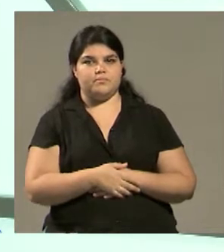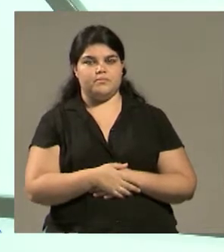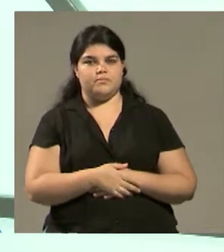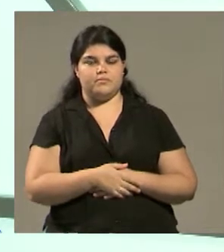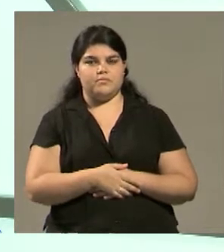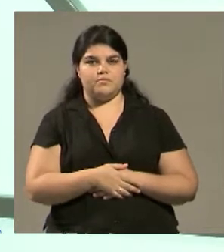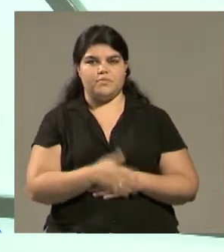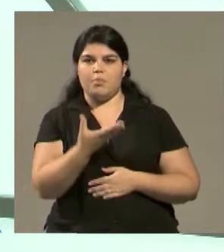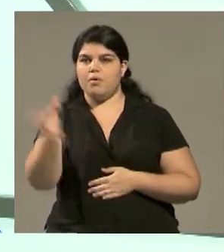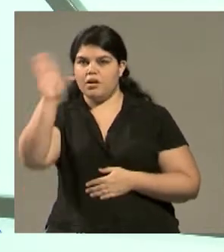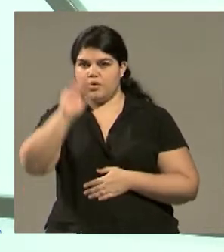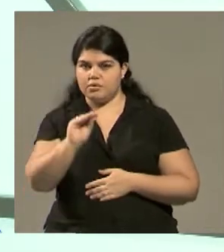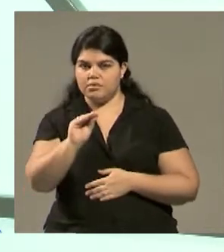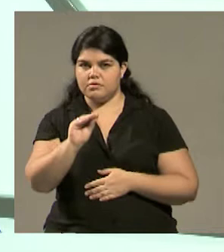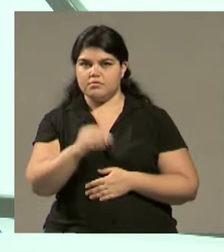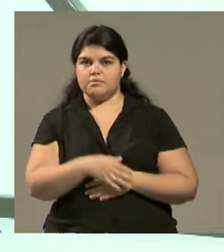Cristian, buenas noches.